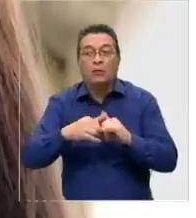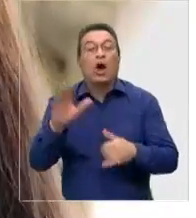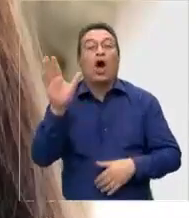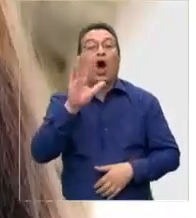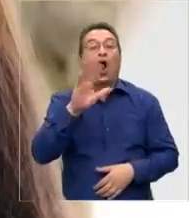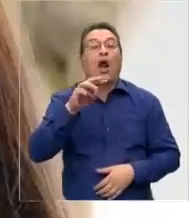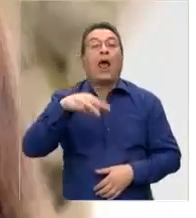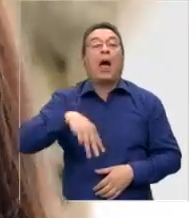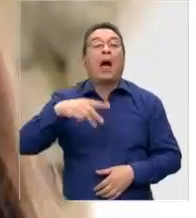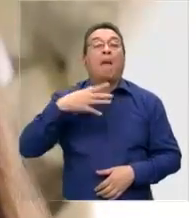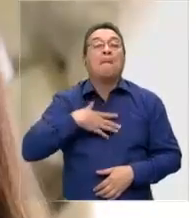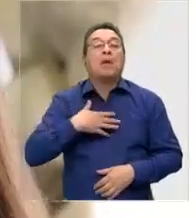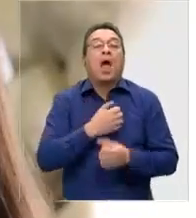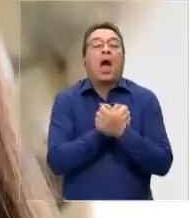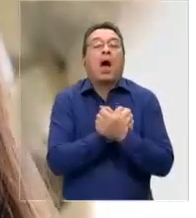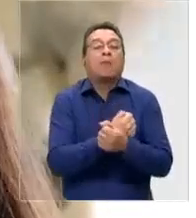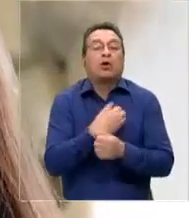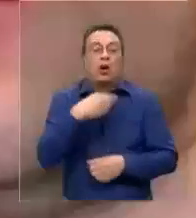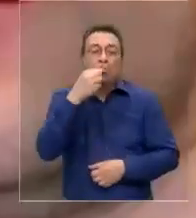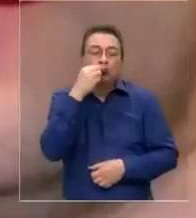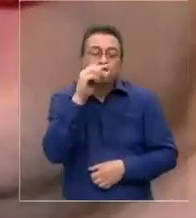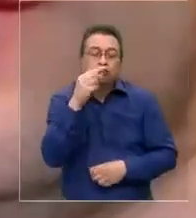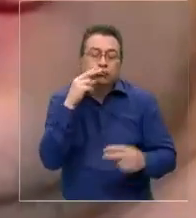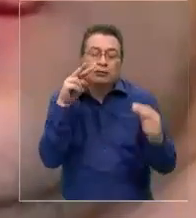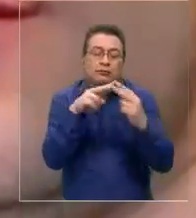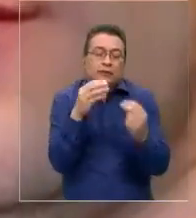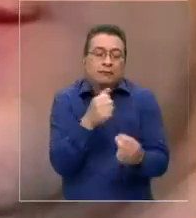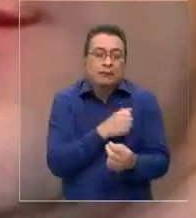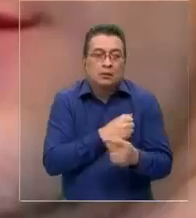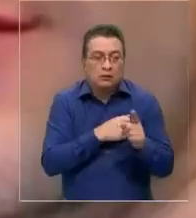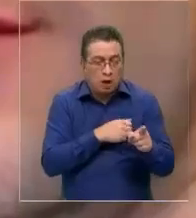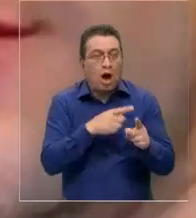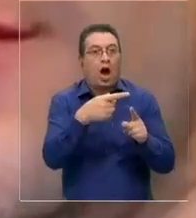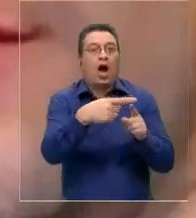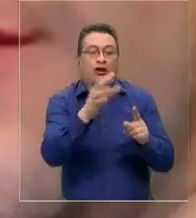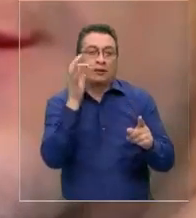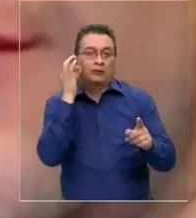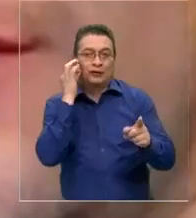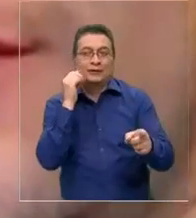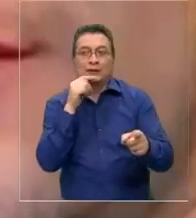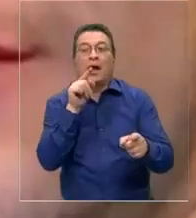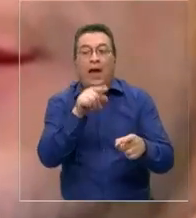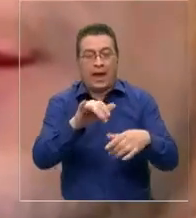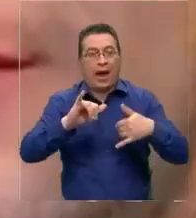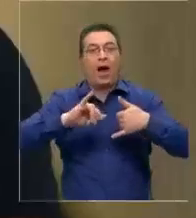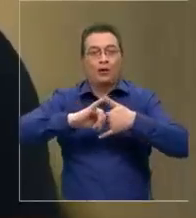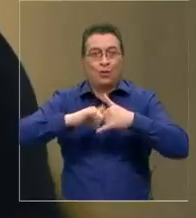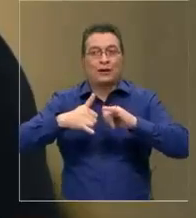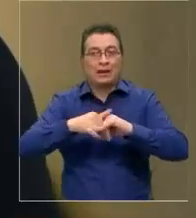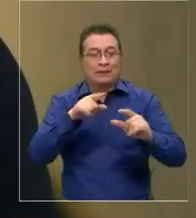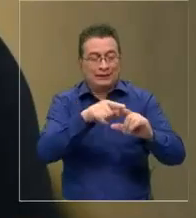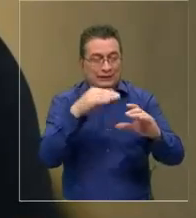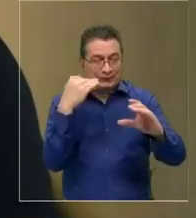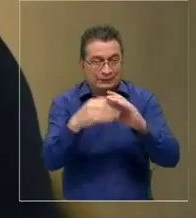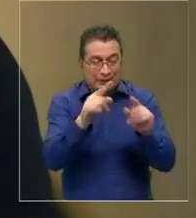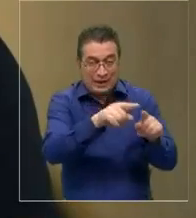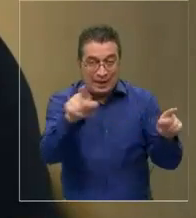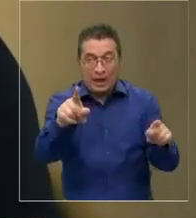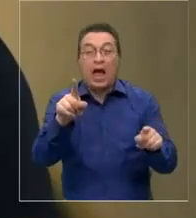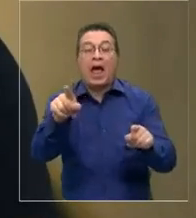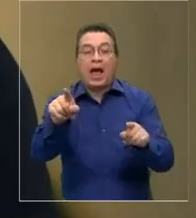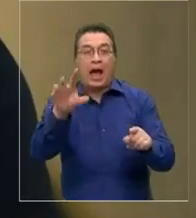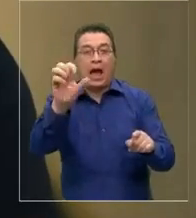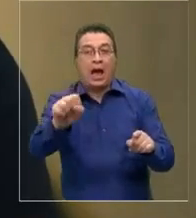amor, te extraño, espero nos veamos pronto. Y en base al mensaje WhatsApp que le llegó a él, determinan que ella tenía